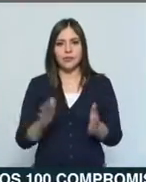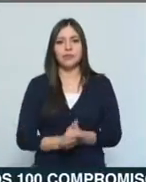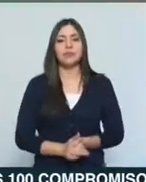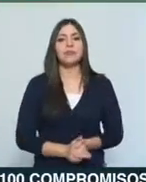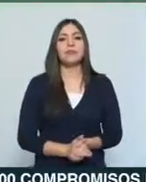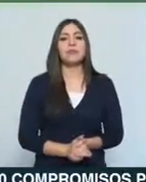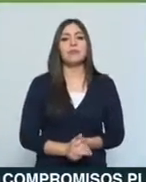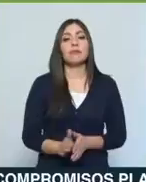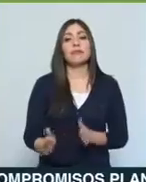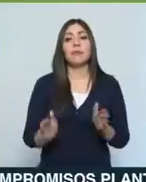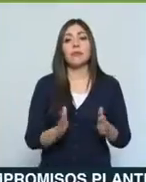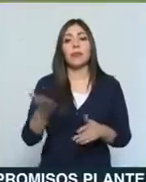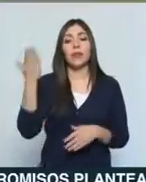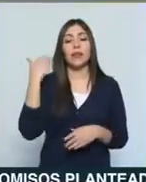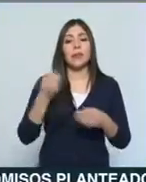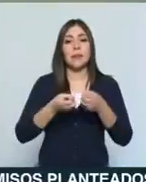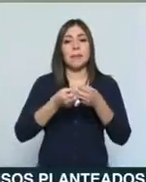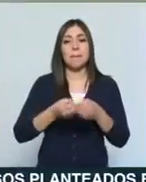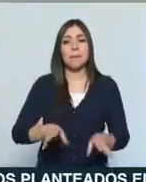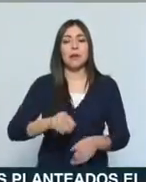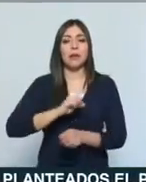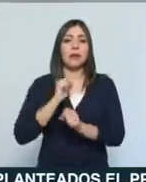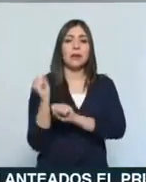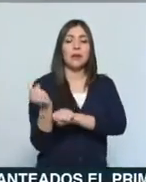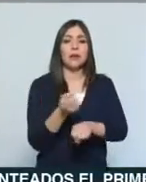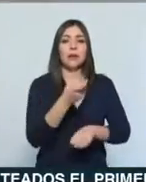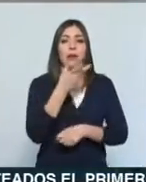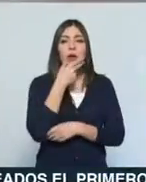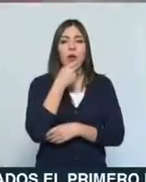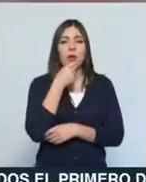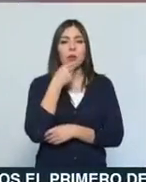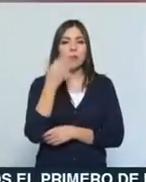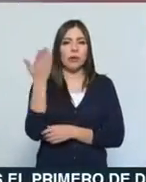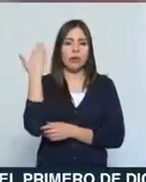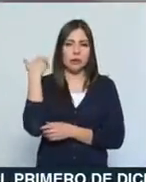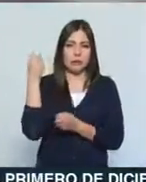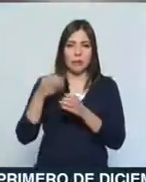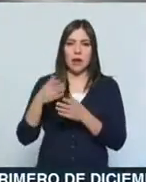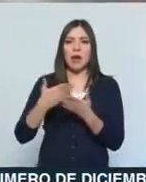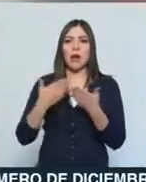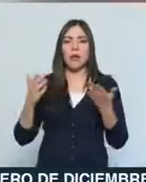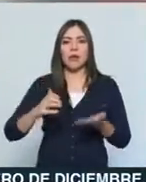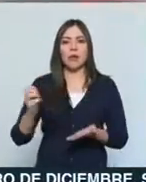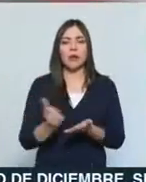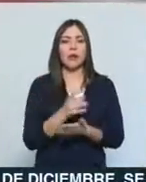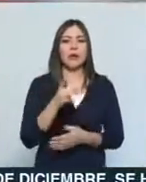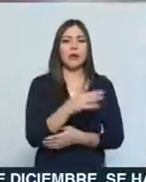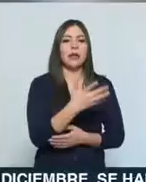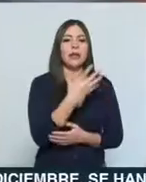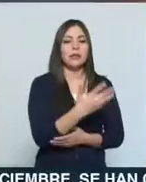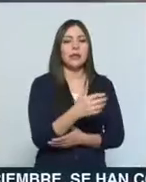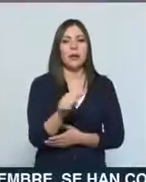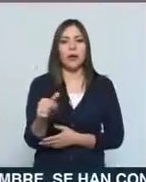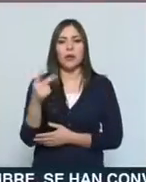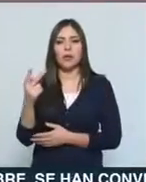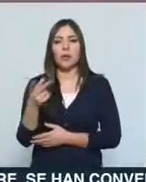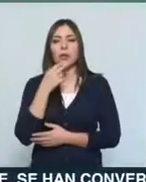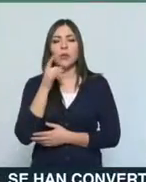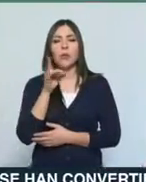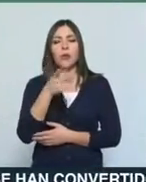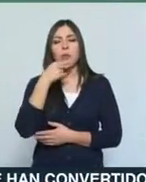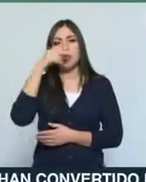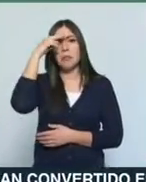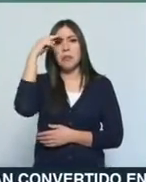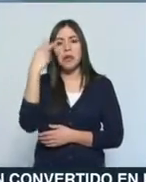la México Series de las Grandes Ligas, Arizona Diamondbacks logró la victoria ante los Rockies de Colorado al vencer 5-2 en un duelo donde el mexicano Roberto Ramos tuvo